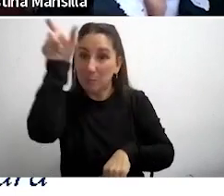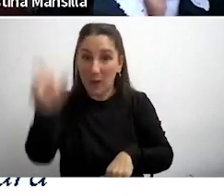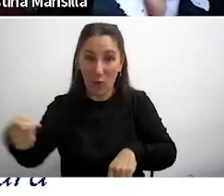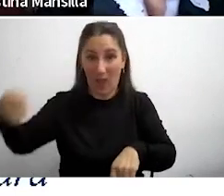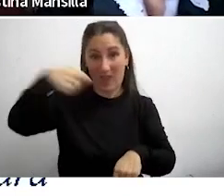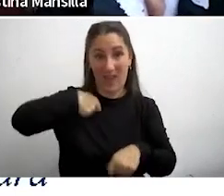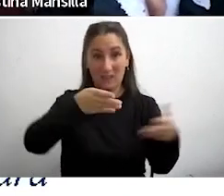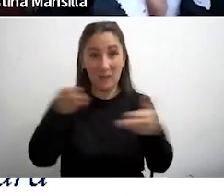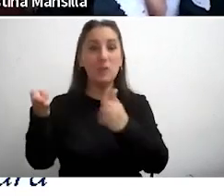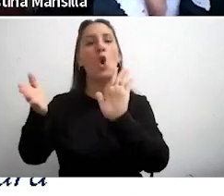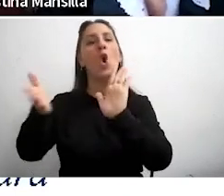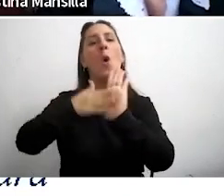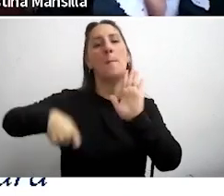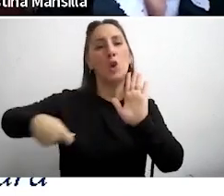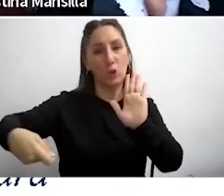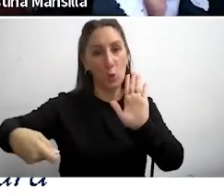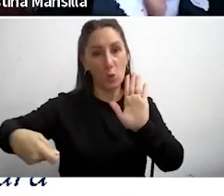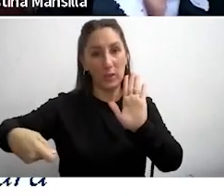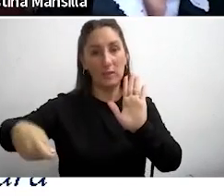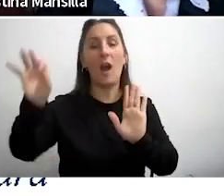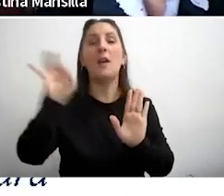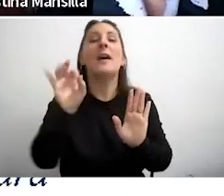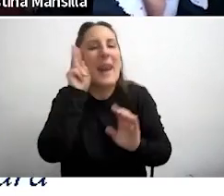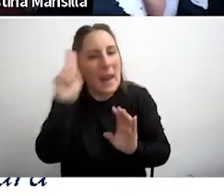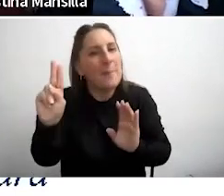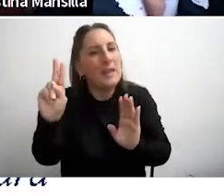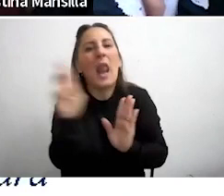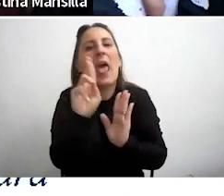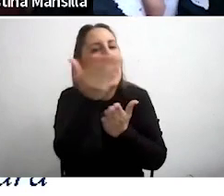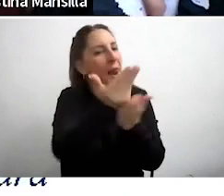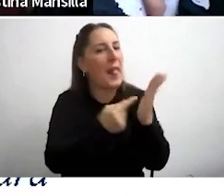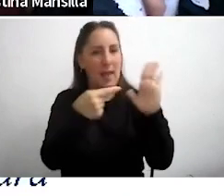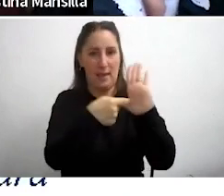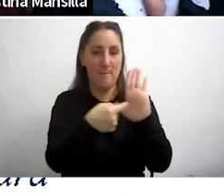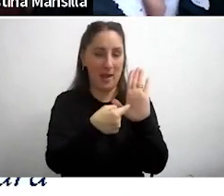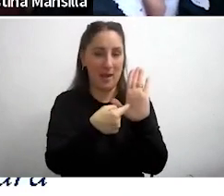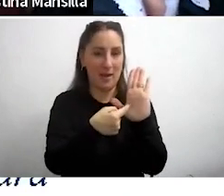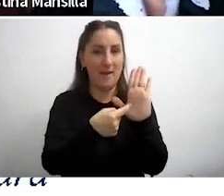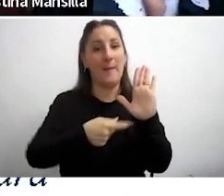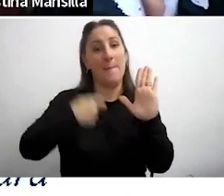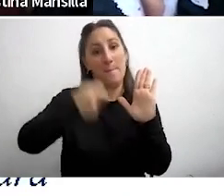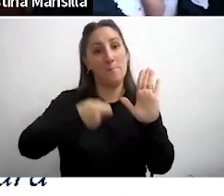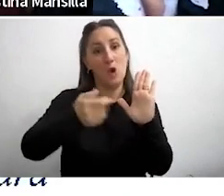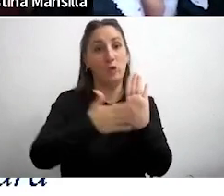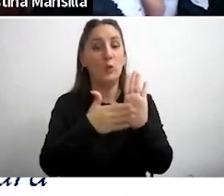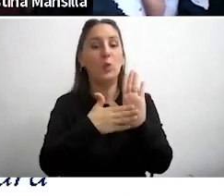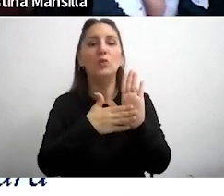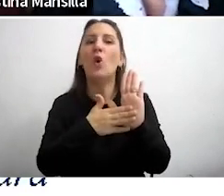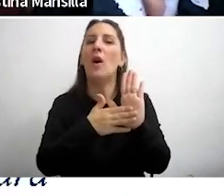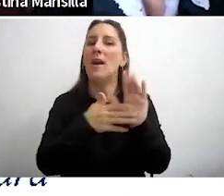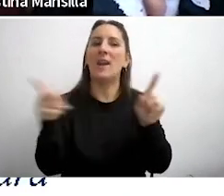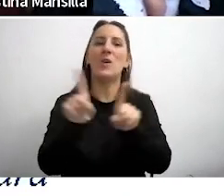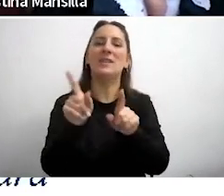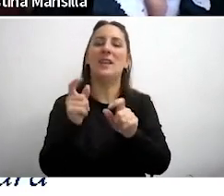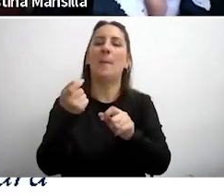sea monotributista, y esto es respetar el régimen de monotributo que no habilita